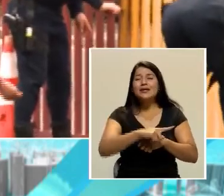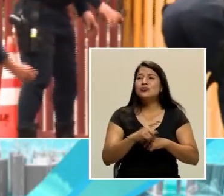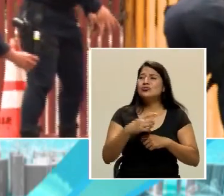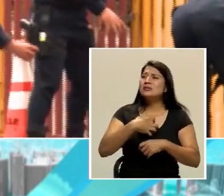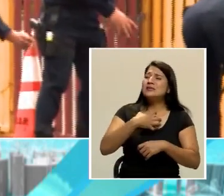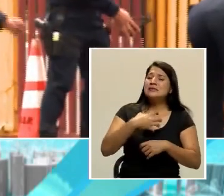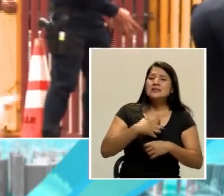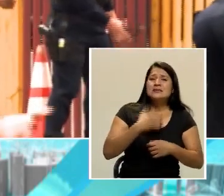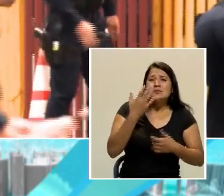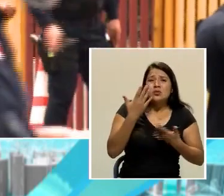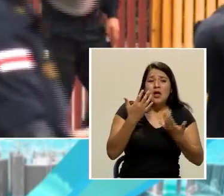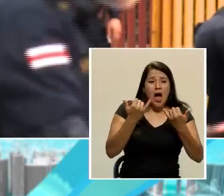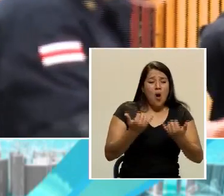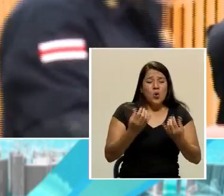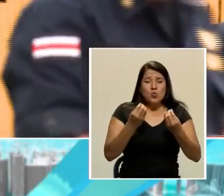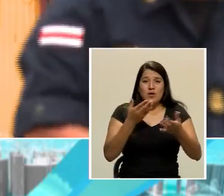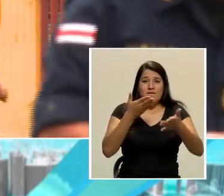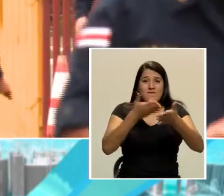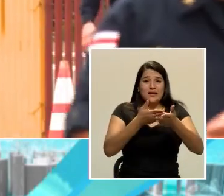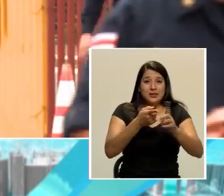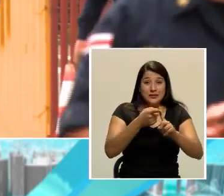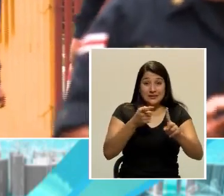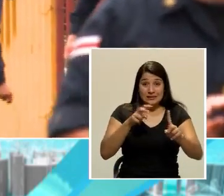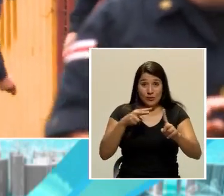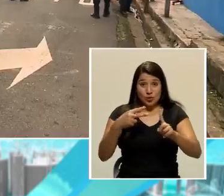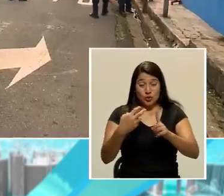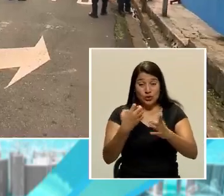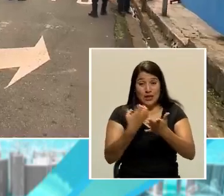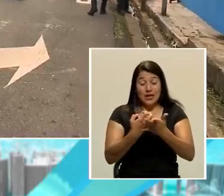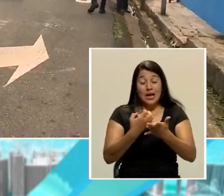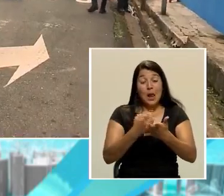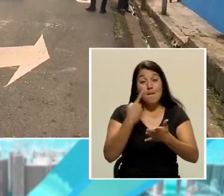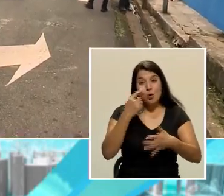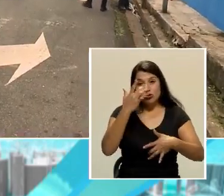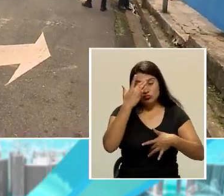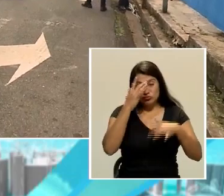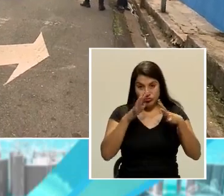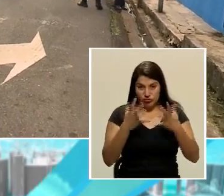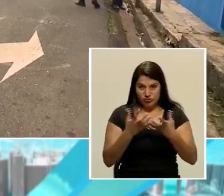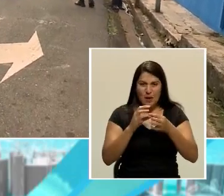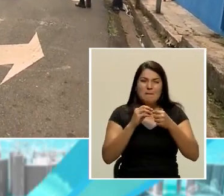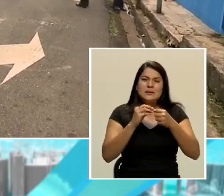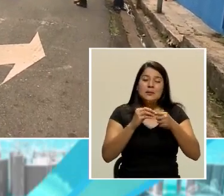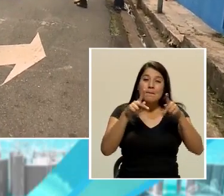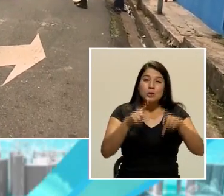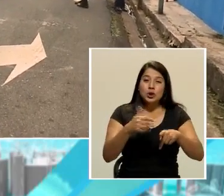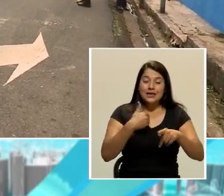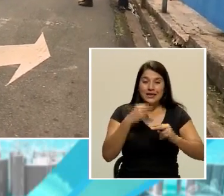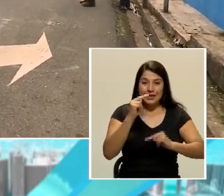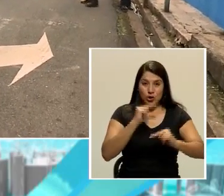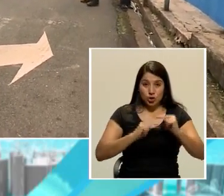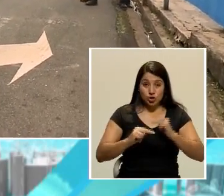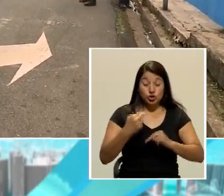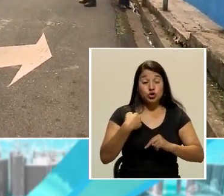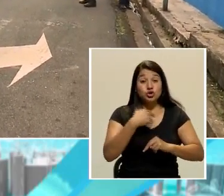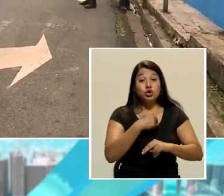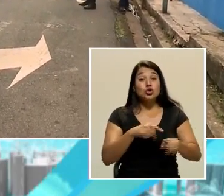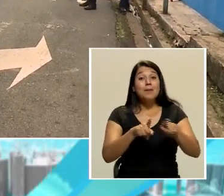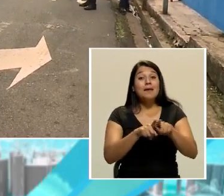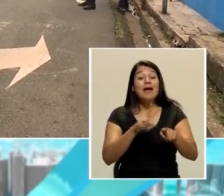Estábamos viendo en imágenes sobre las manifestaciones que se han presentado en las últimas semanas de los diferentes sectores,